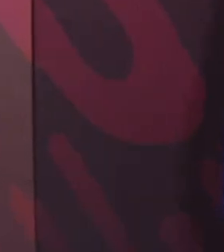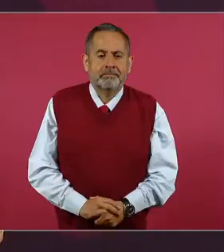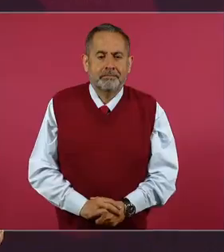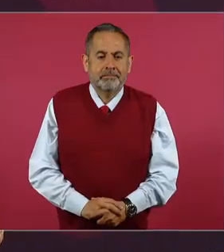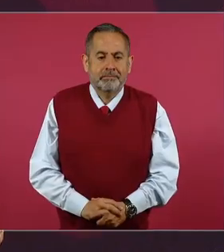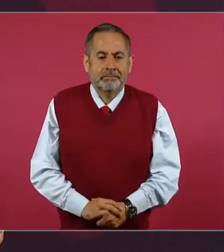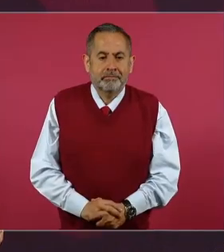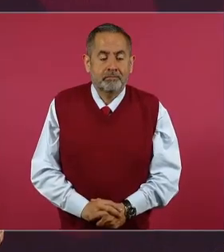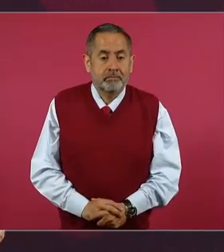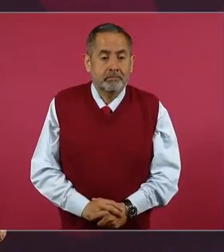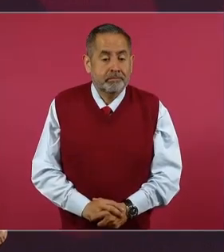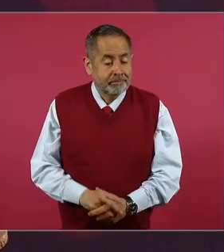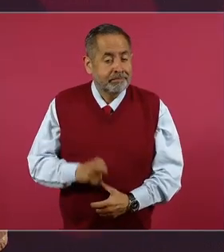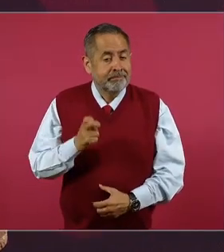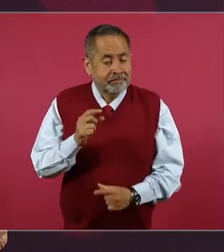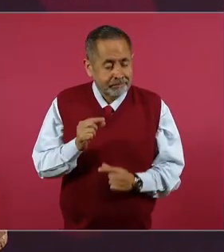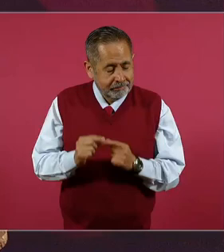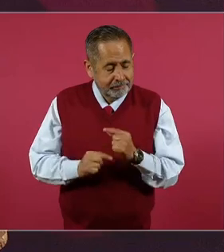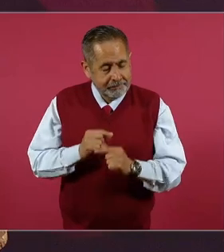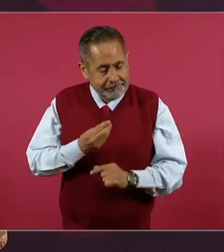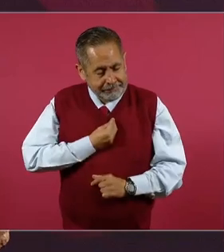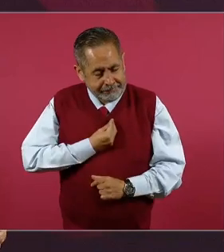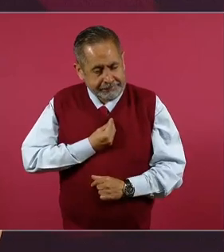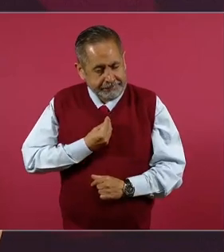era yo